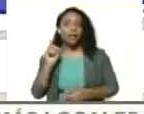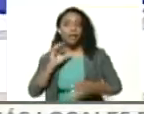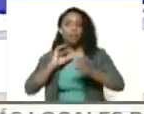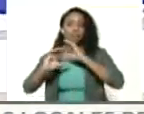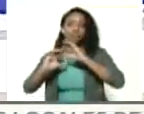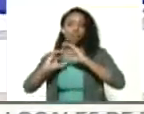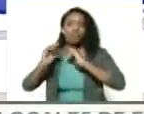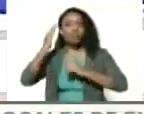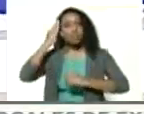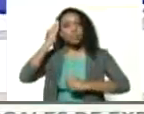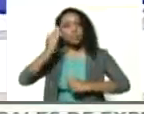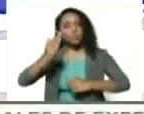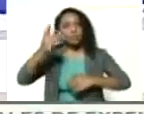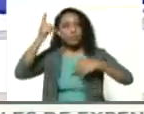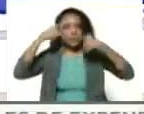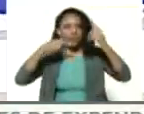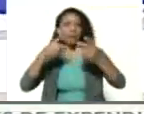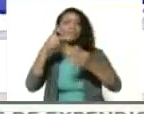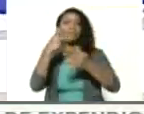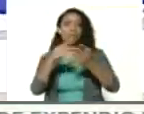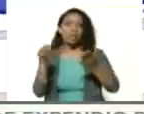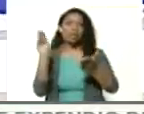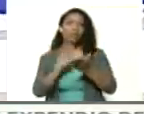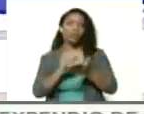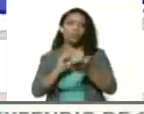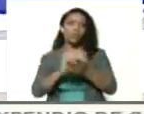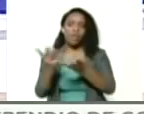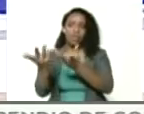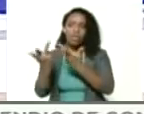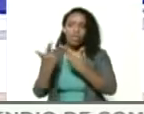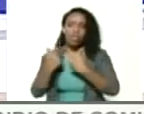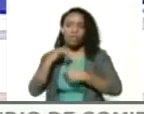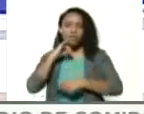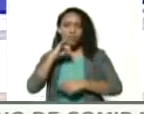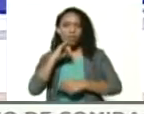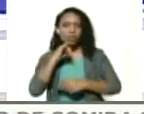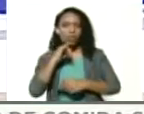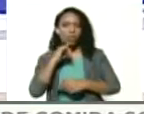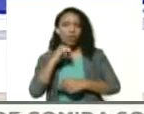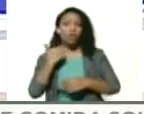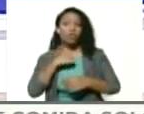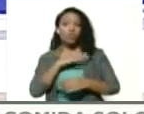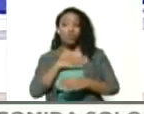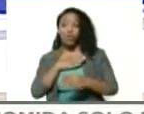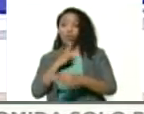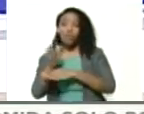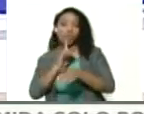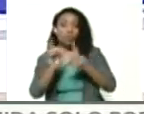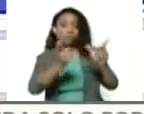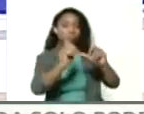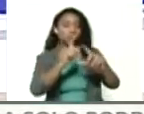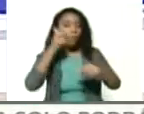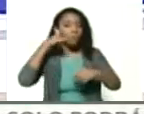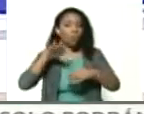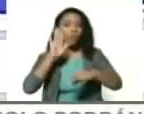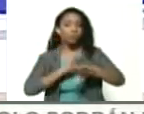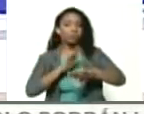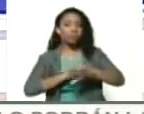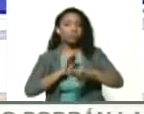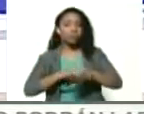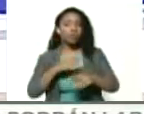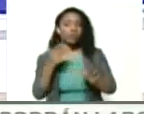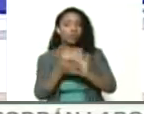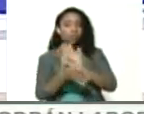el comandante Chávez en varias veces, nos dio la información. Nosotros salimos a transmitirle al pueblo la